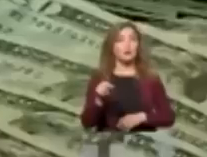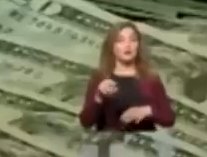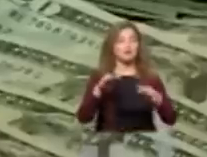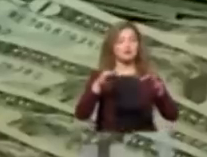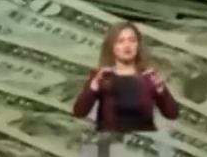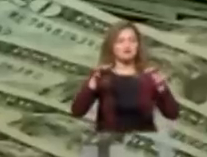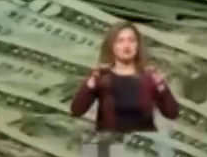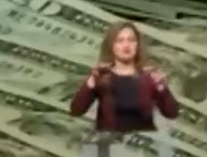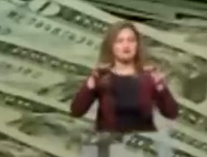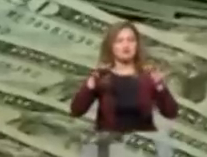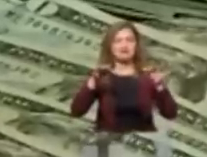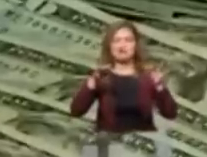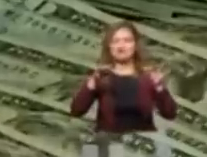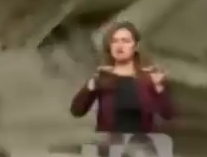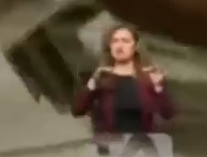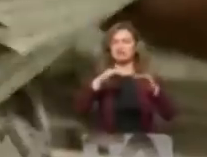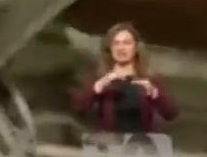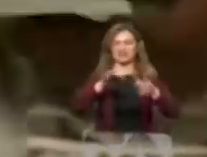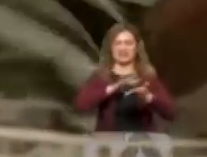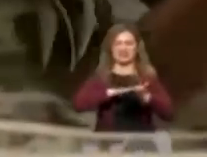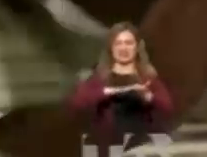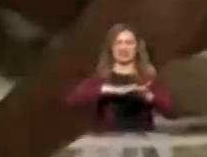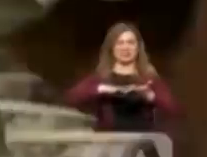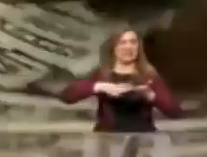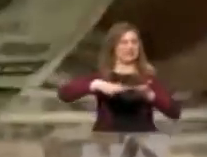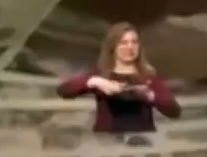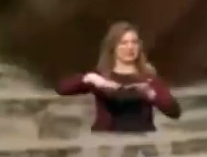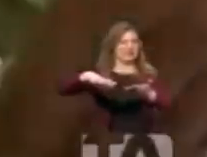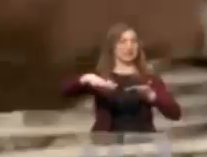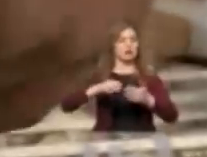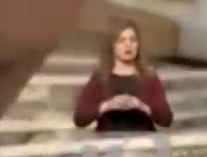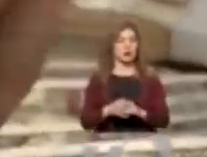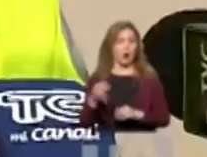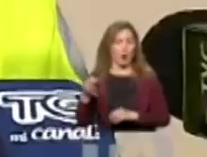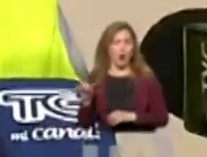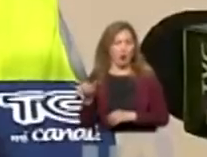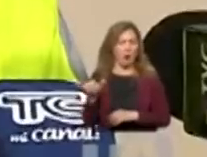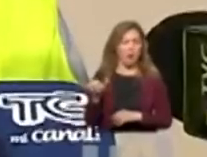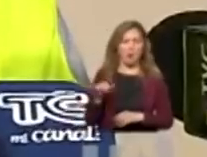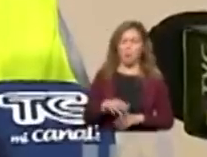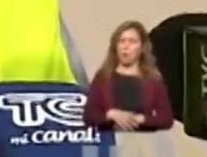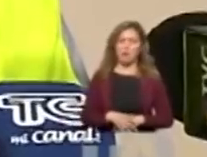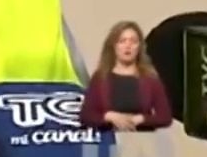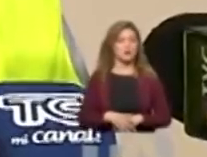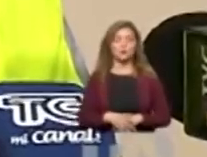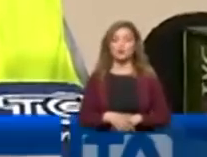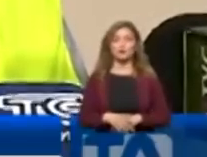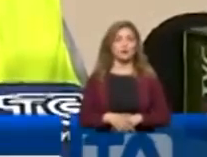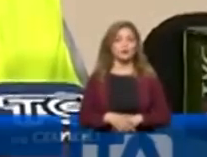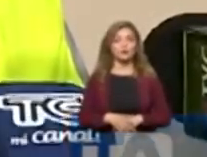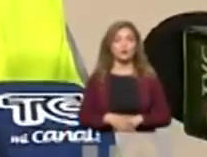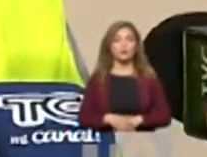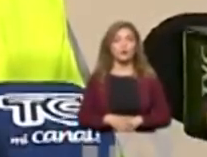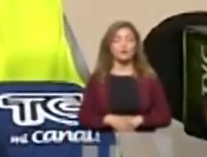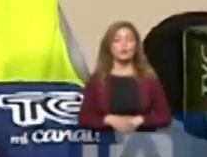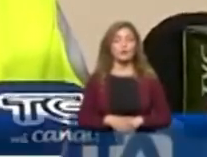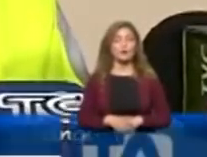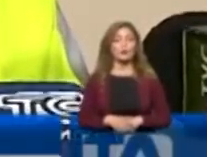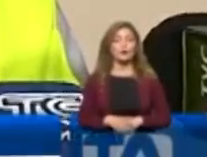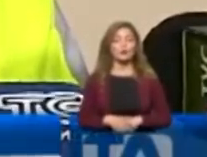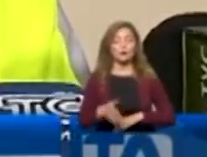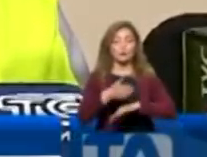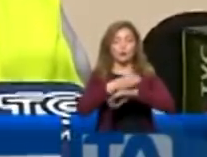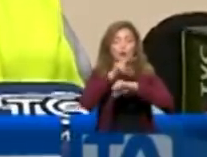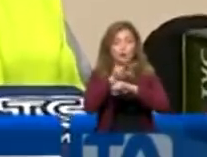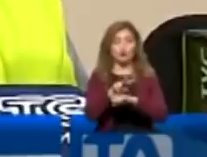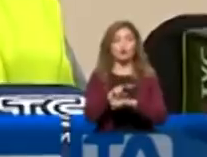granulados y su papel es tosco. No tiene la versatilidad del original. Al momento de realizar una inspección